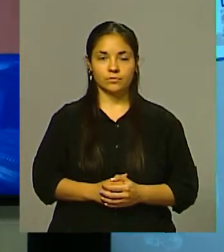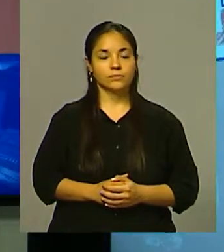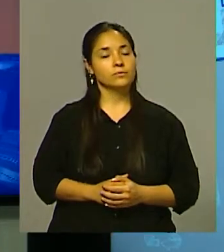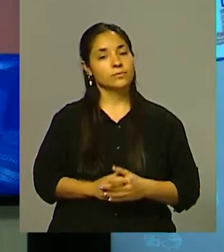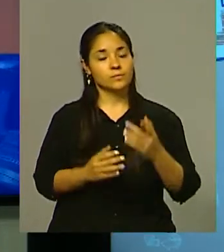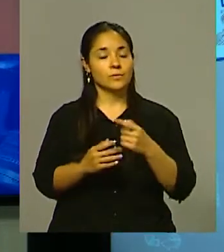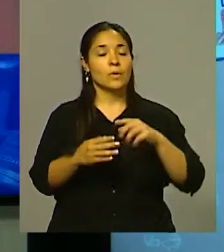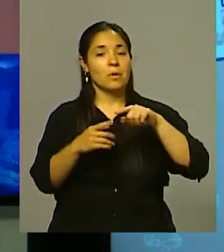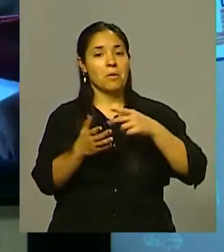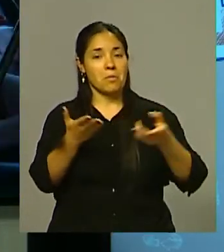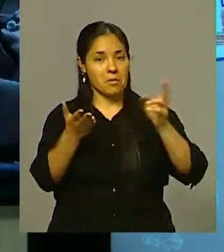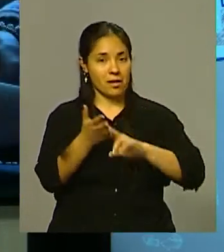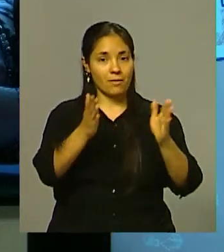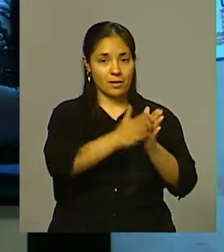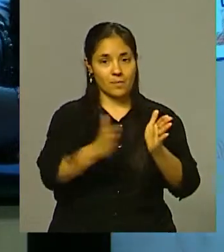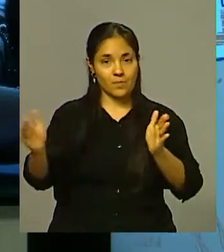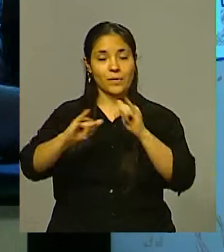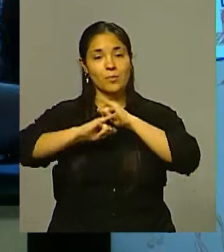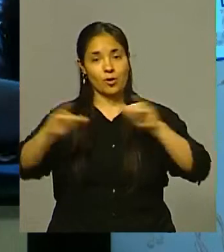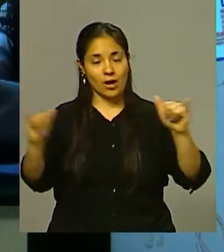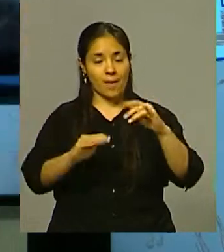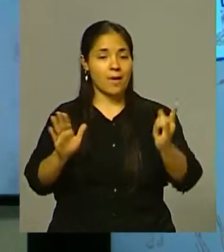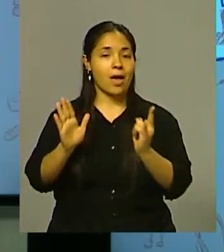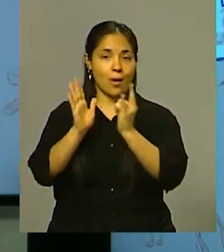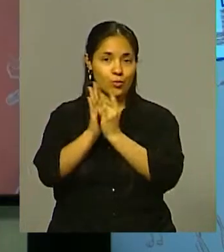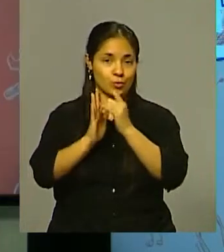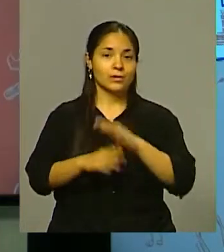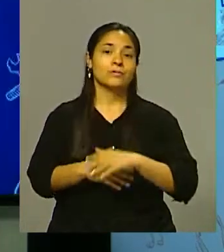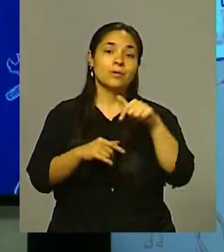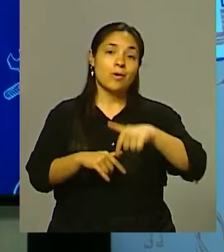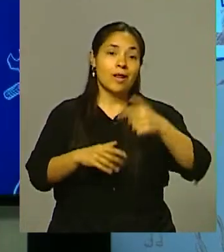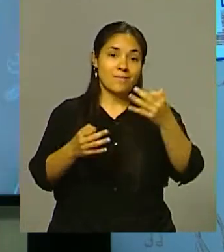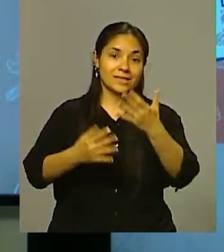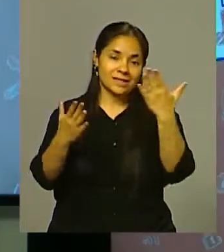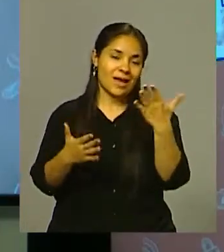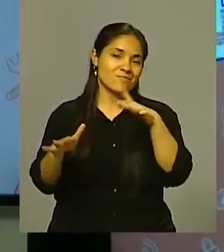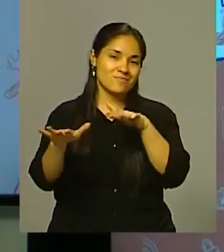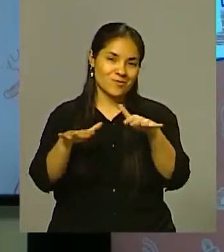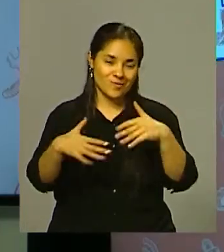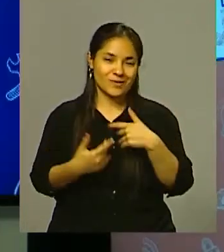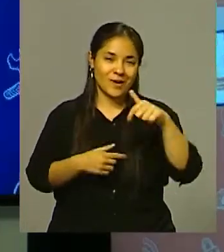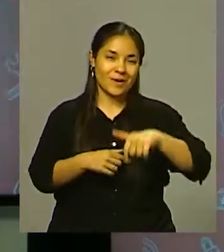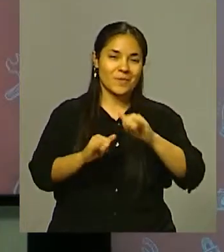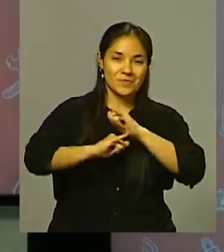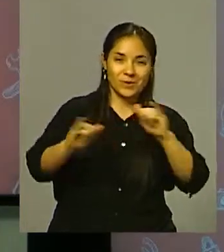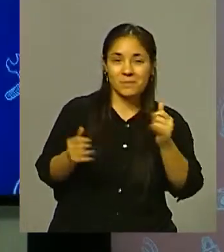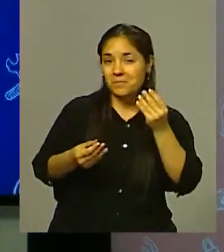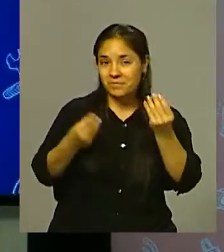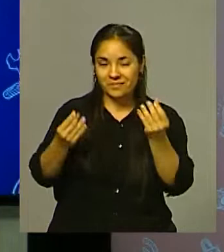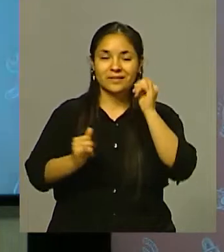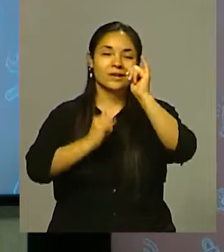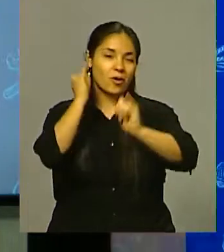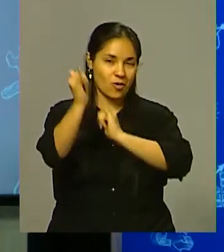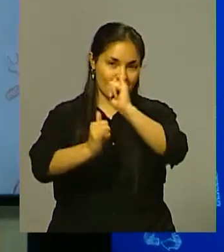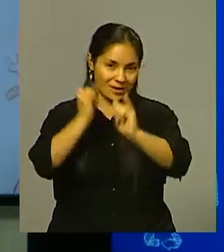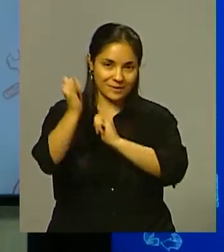Estamos de vuelta aquí en Apuntes y vamos a compartir un momento realmente muy especial y particular aquí en nuestro programa porque les voy a contar algo